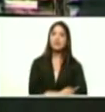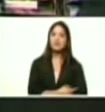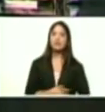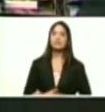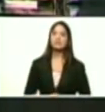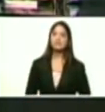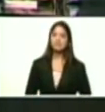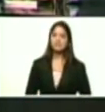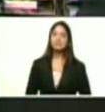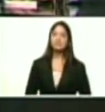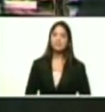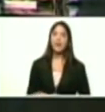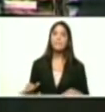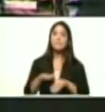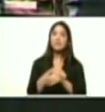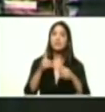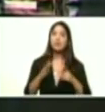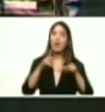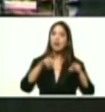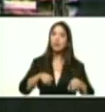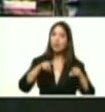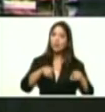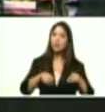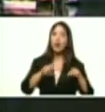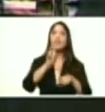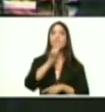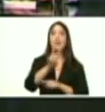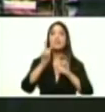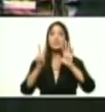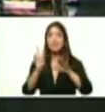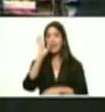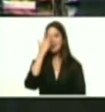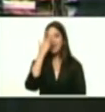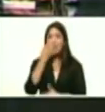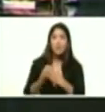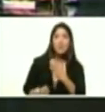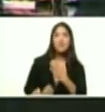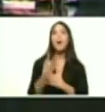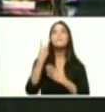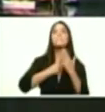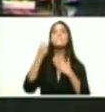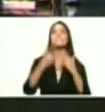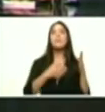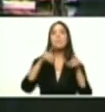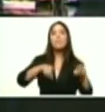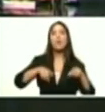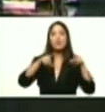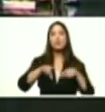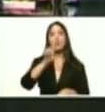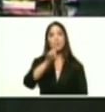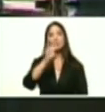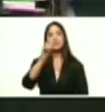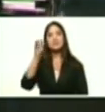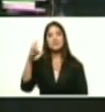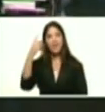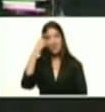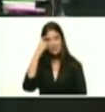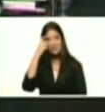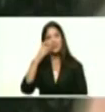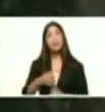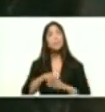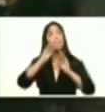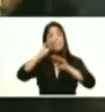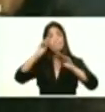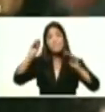más fuerza el Ministerio de Agricultura Urbana, el 27 de febrero lanzamos el plan productivo de los 100 días de la agricultura urbana y